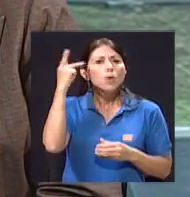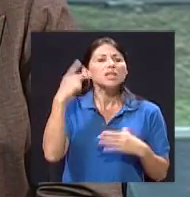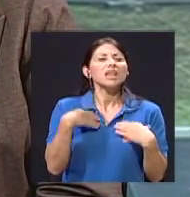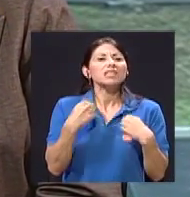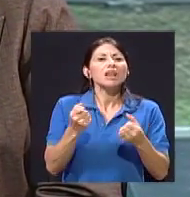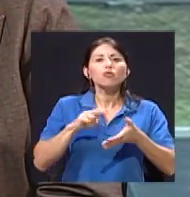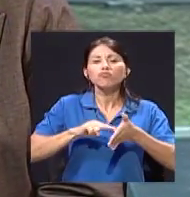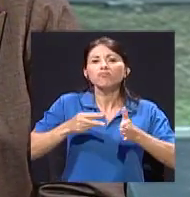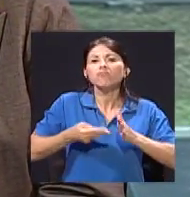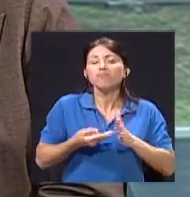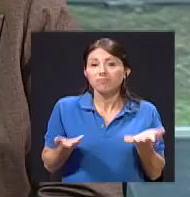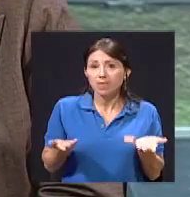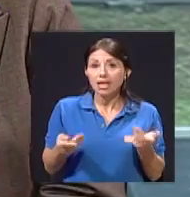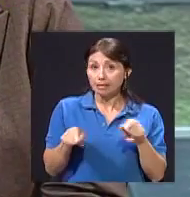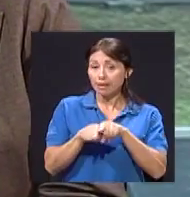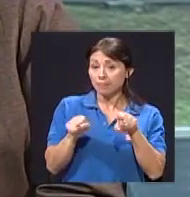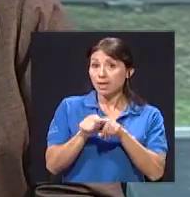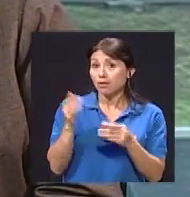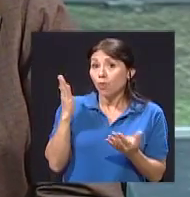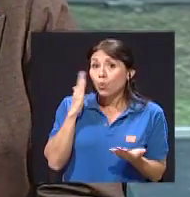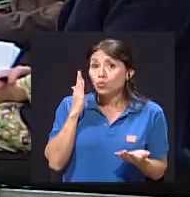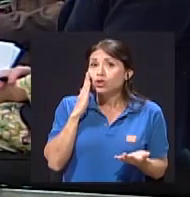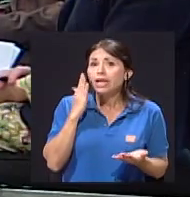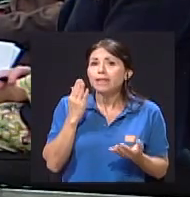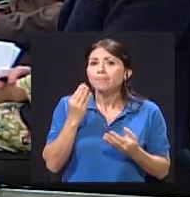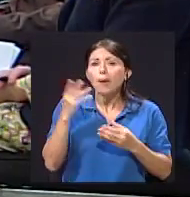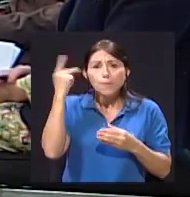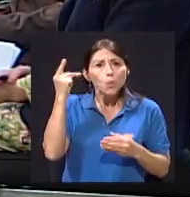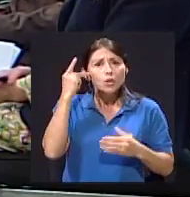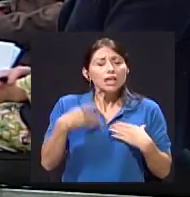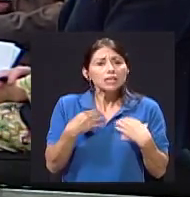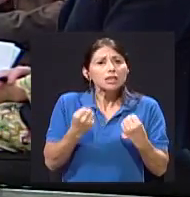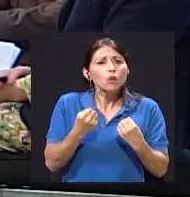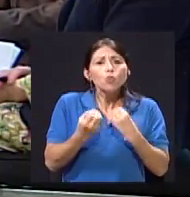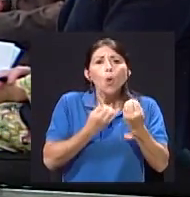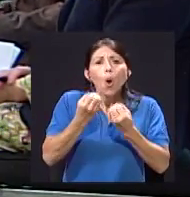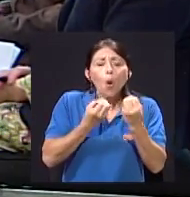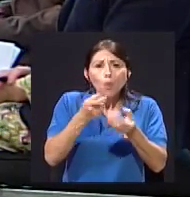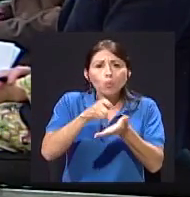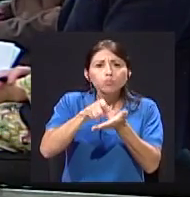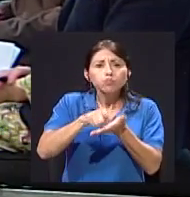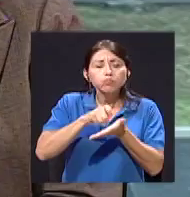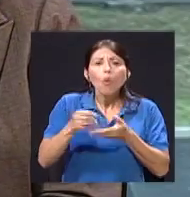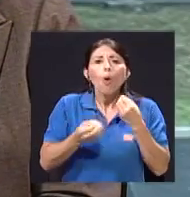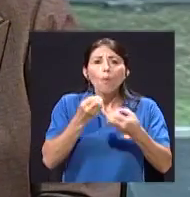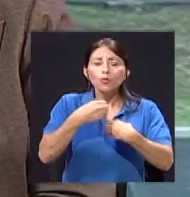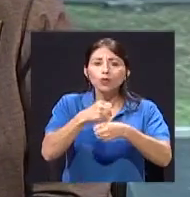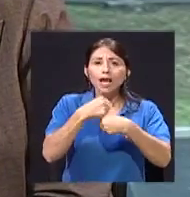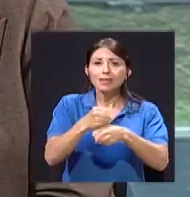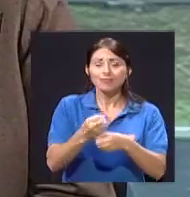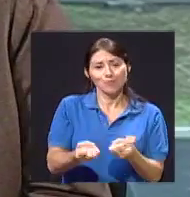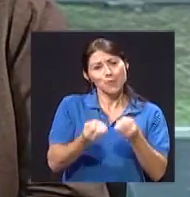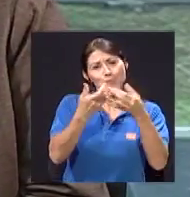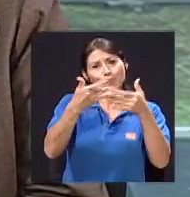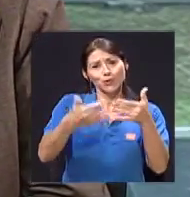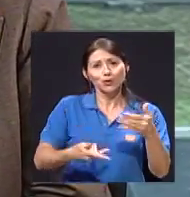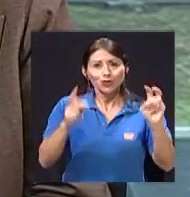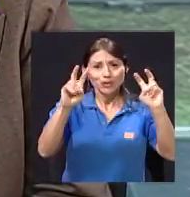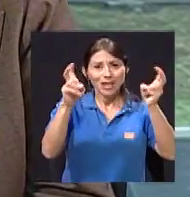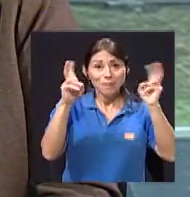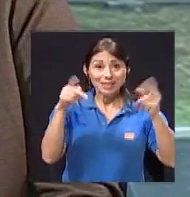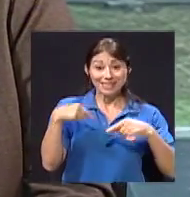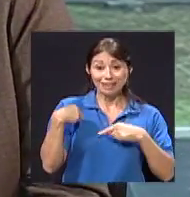para ello también conocer cómo se construyen, cómo se hacen. Y son muchísimos temas, ¿verdad? A lo largo de estos